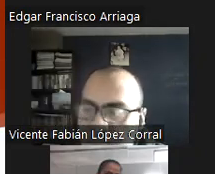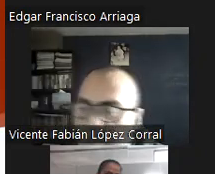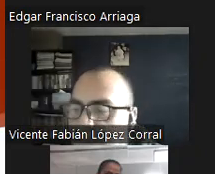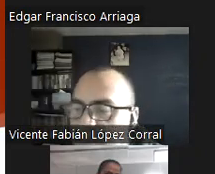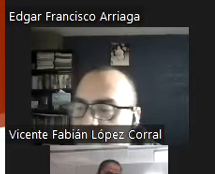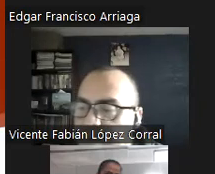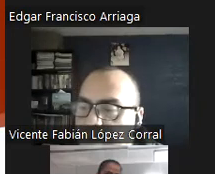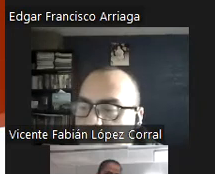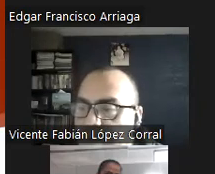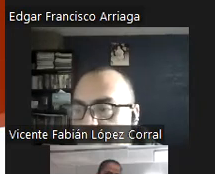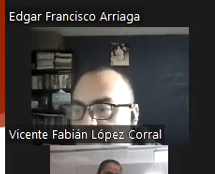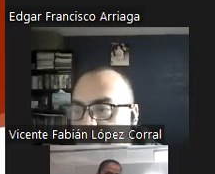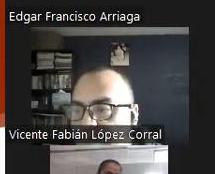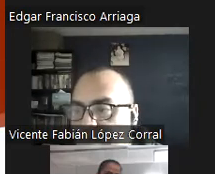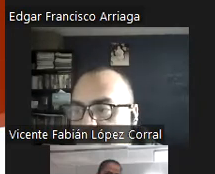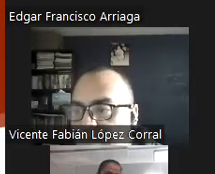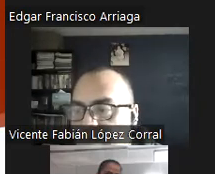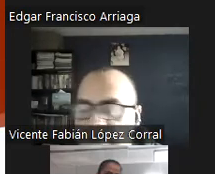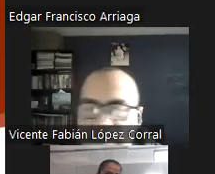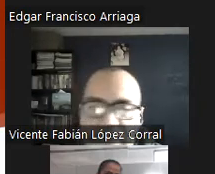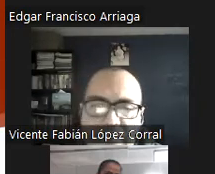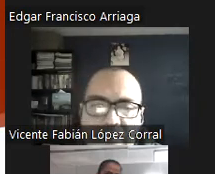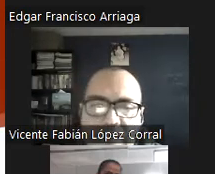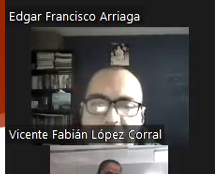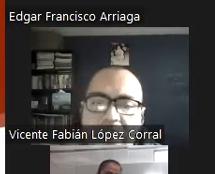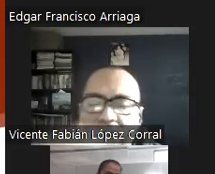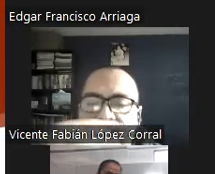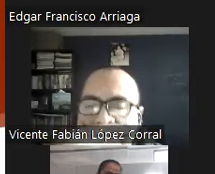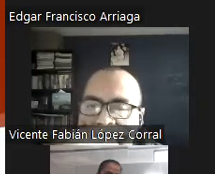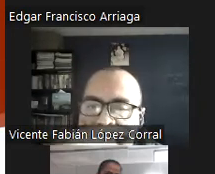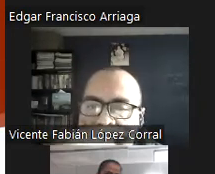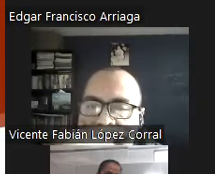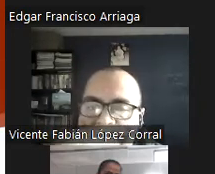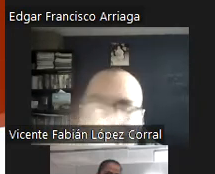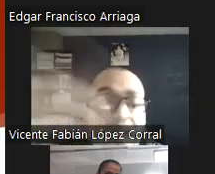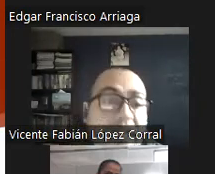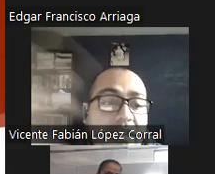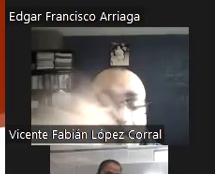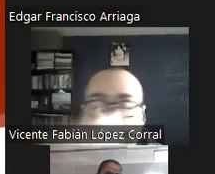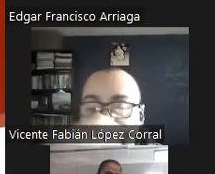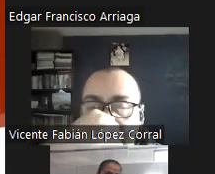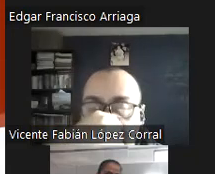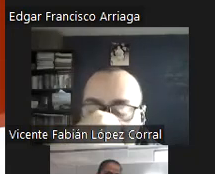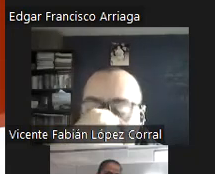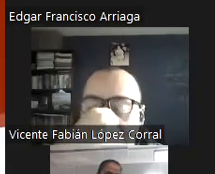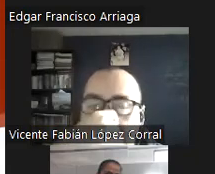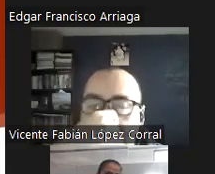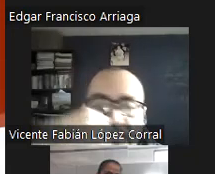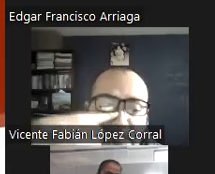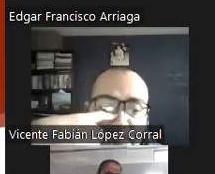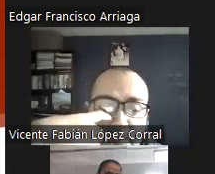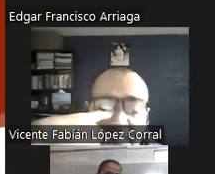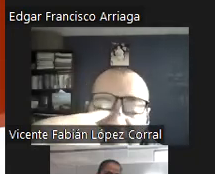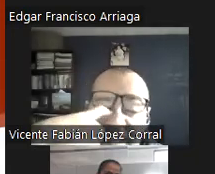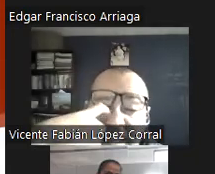más que más que más que más por ahí y bueno el litio el